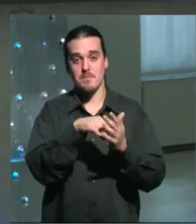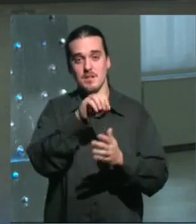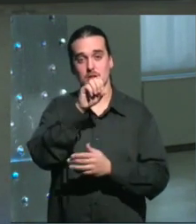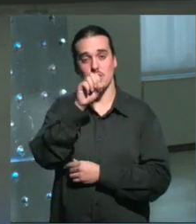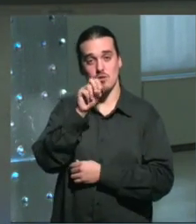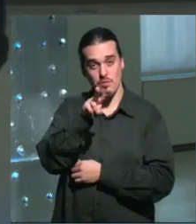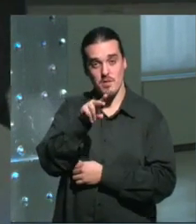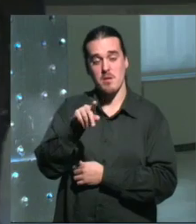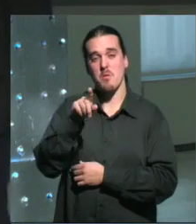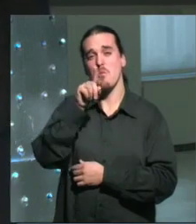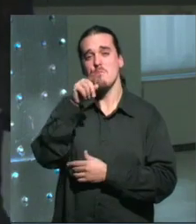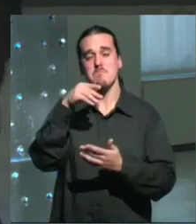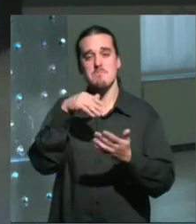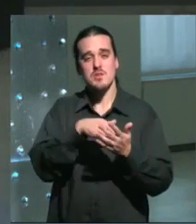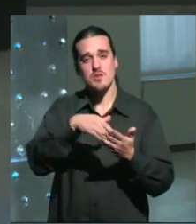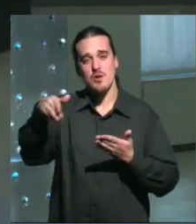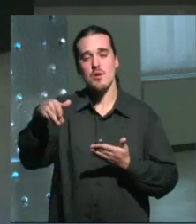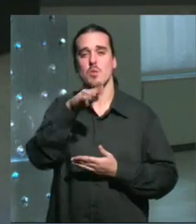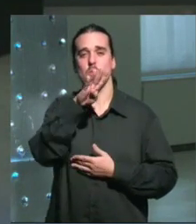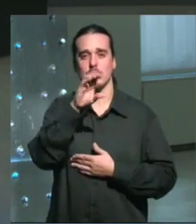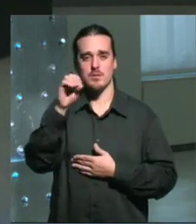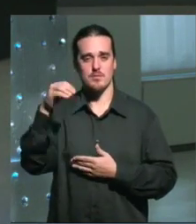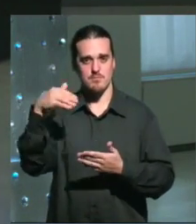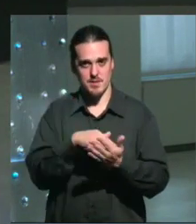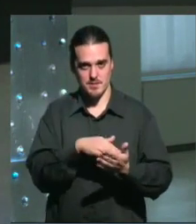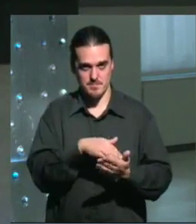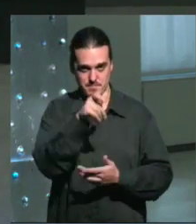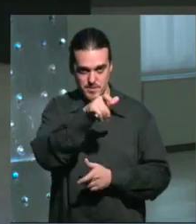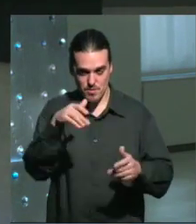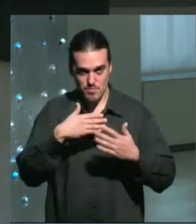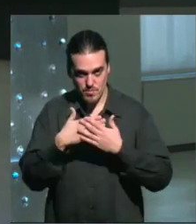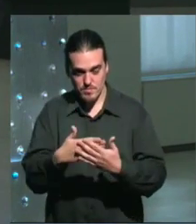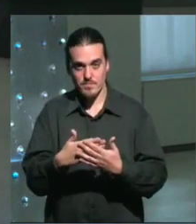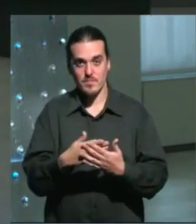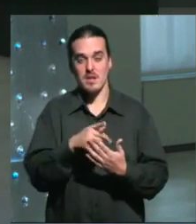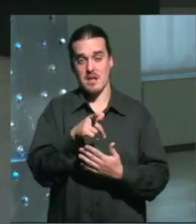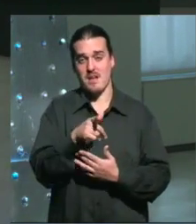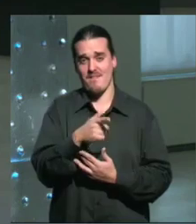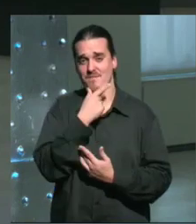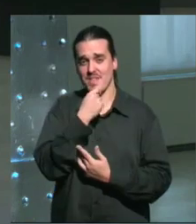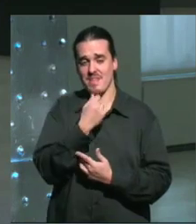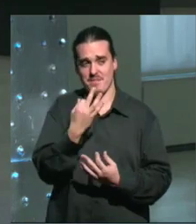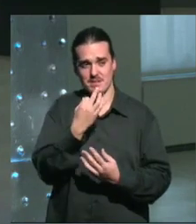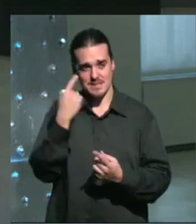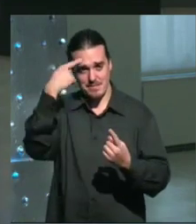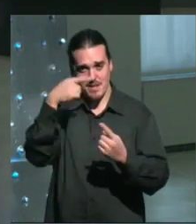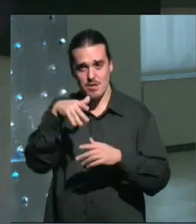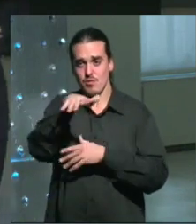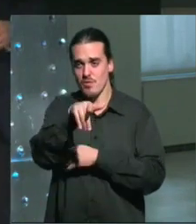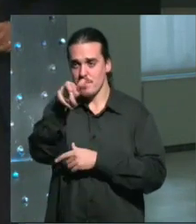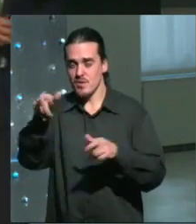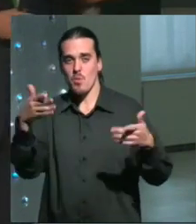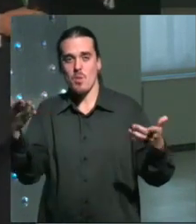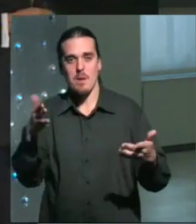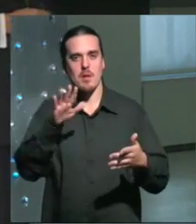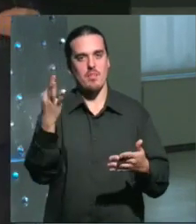Digo aquí que era importante no solamente identificarlos, sino luego armarlos de herramientas para que pudieran hacer su